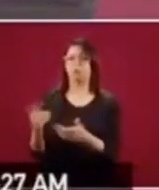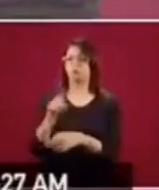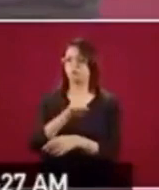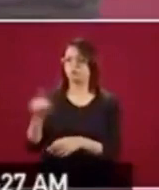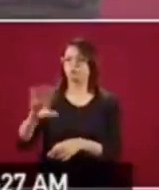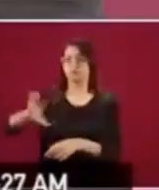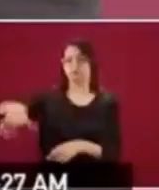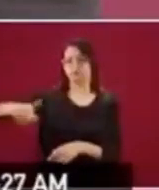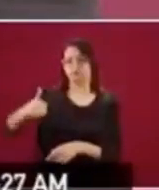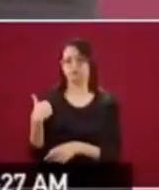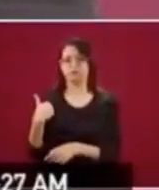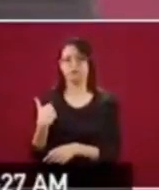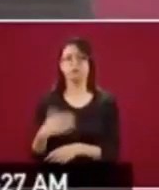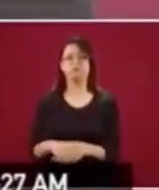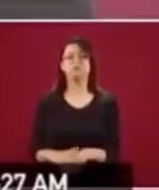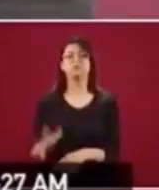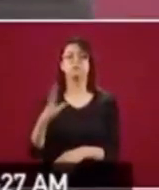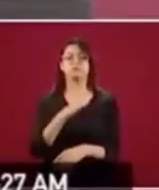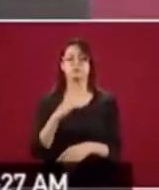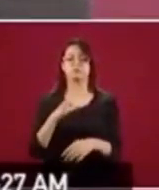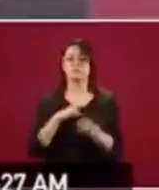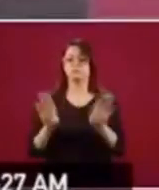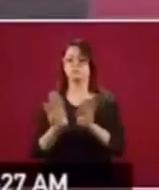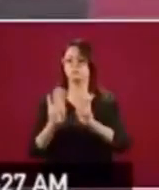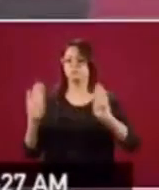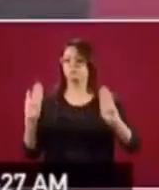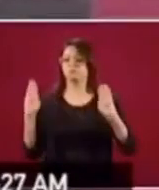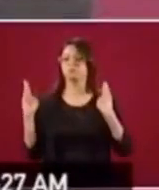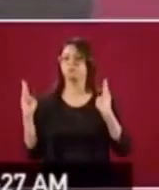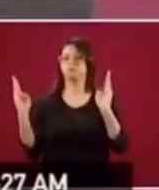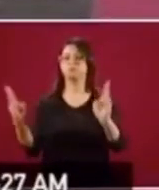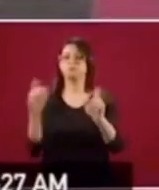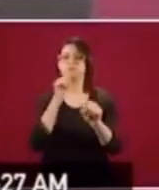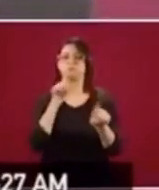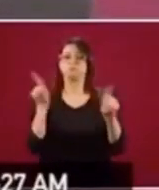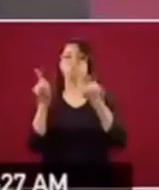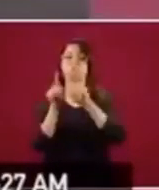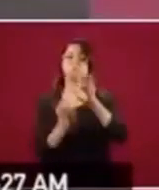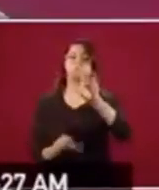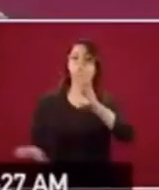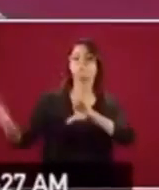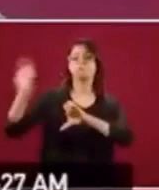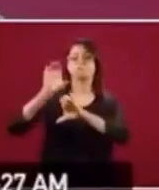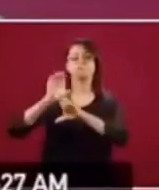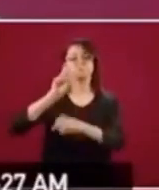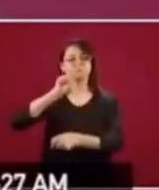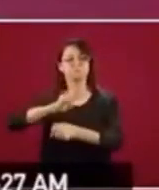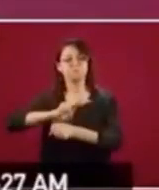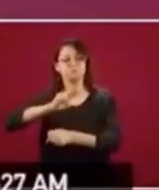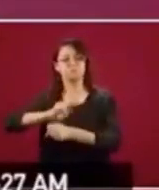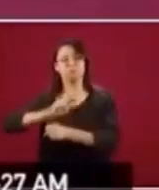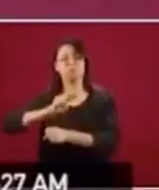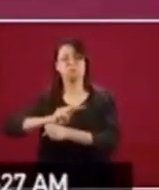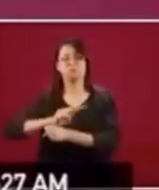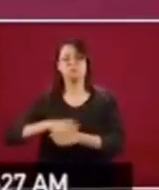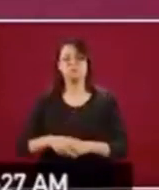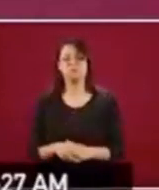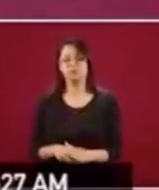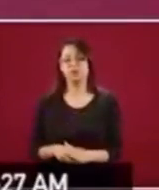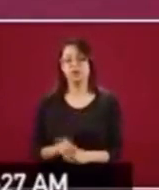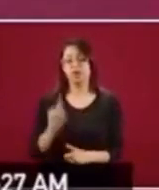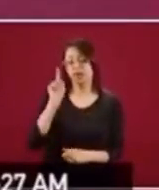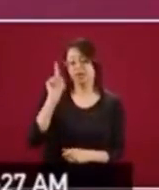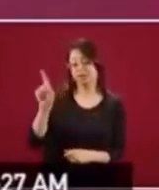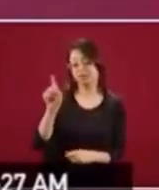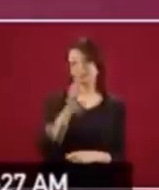dos meses ha mencionado el feminicidio 36 veces hace